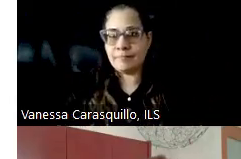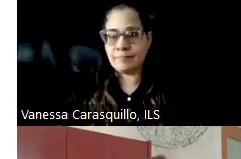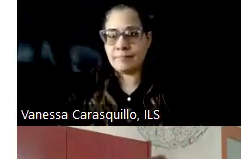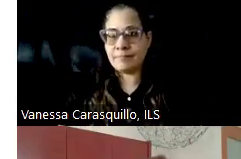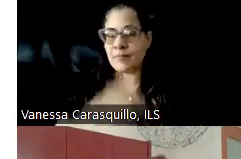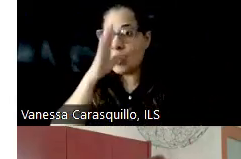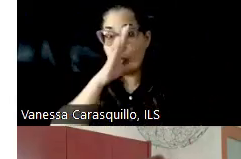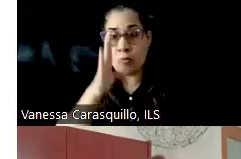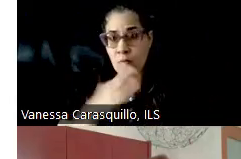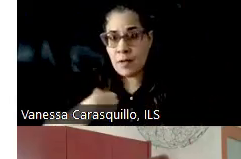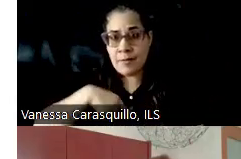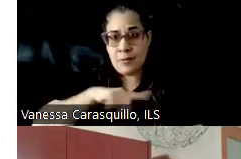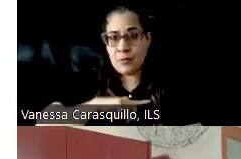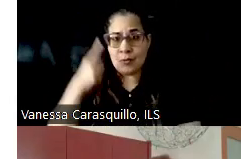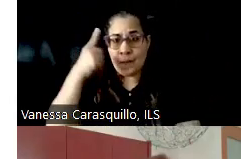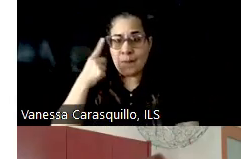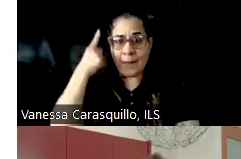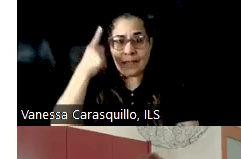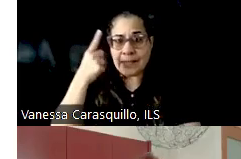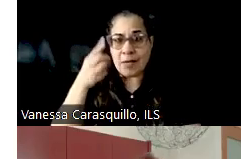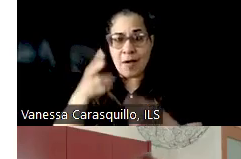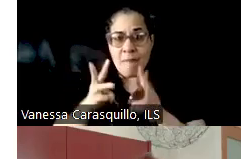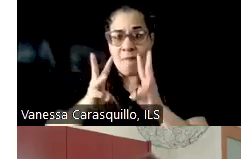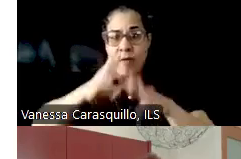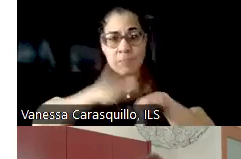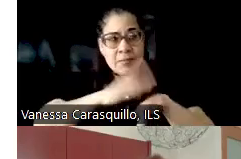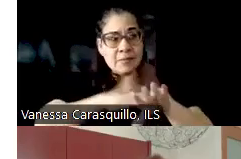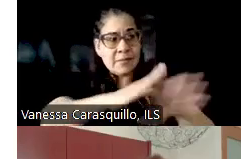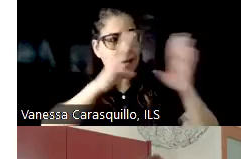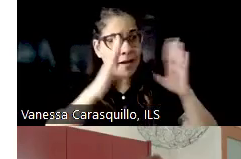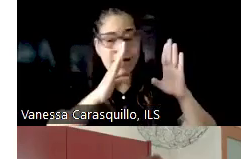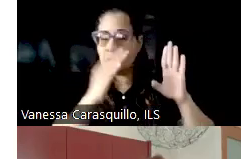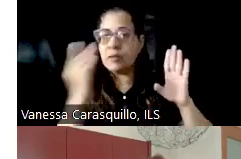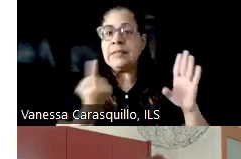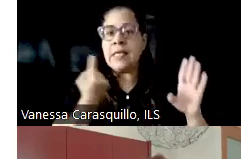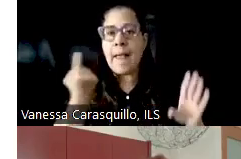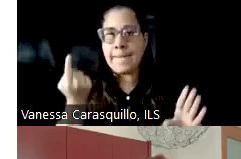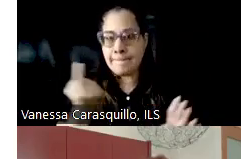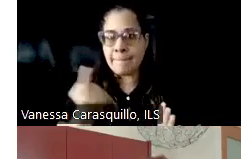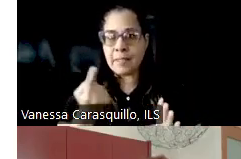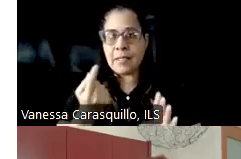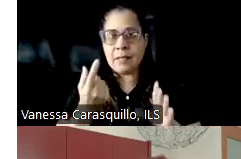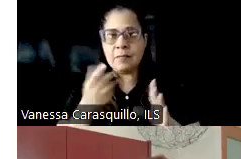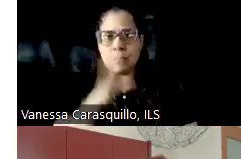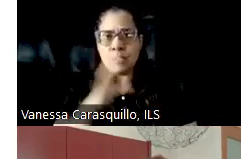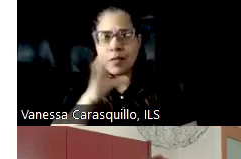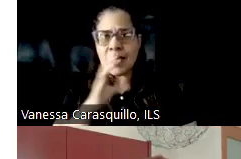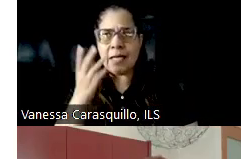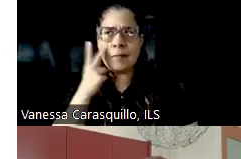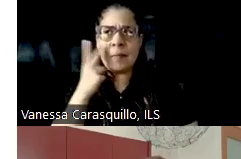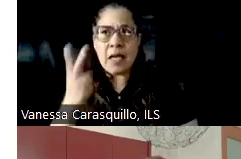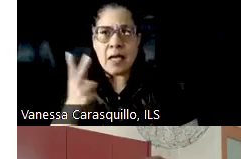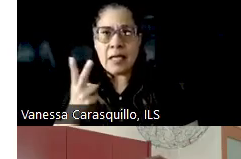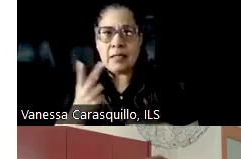nunca debemos pensar que esto es una manera de llamar la atención. Siempre debemos considerar qué es lo que está ocurriendo aquí para poder ayudar